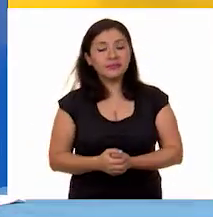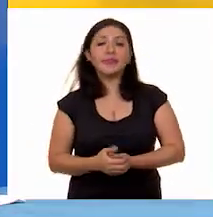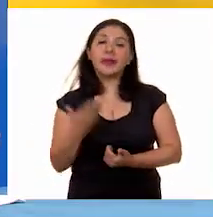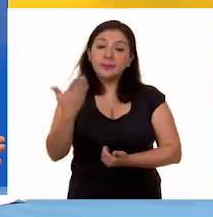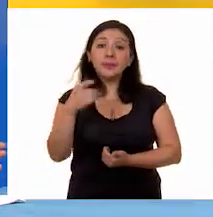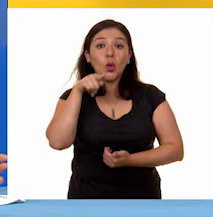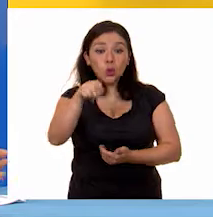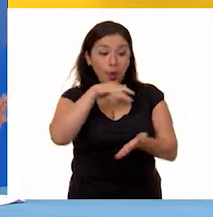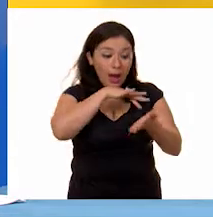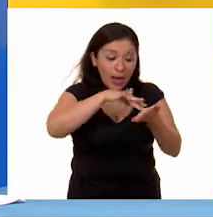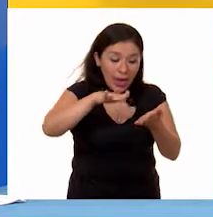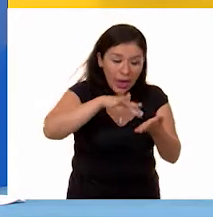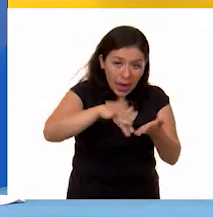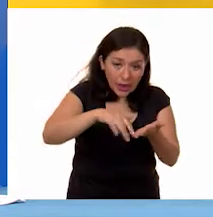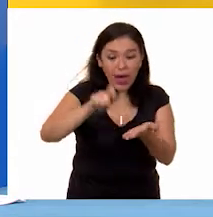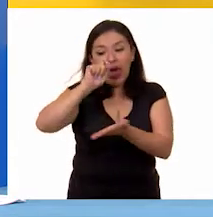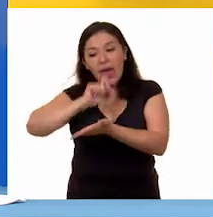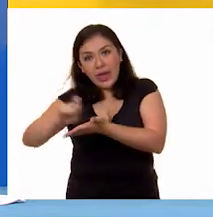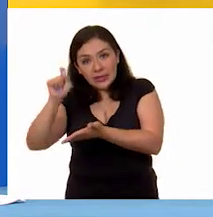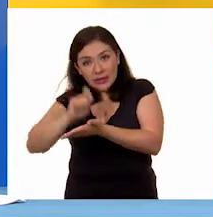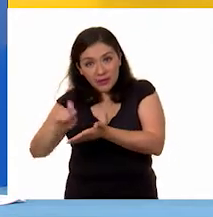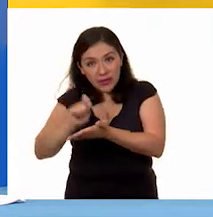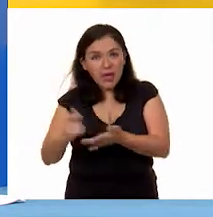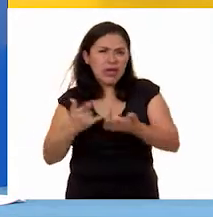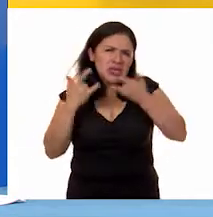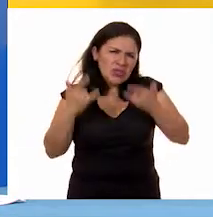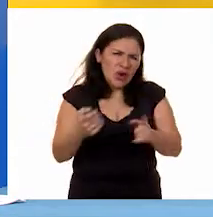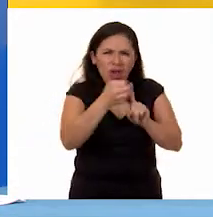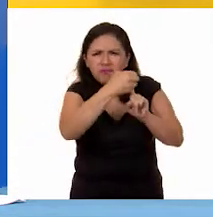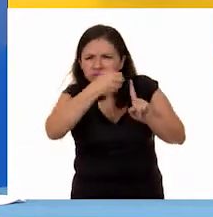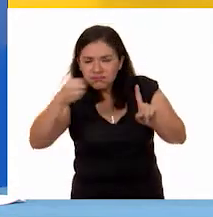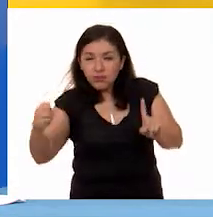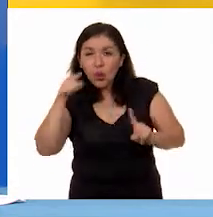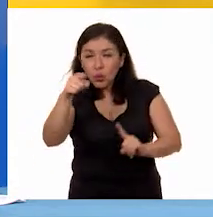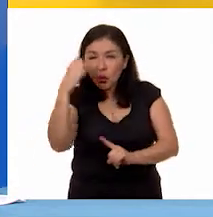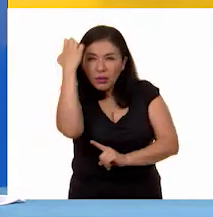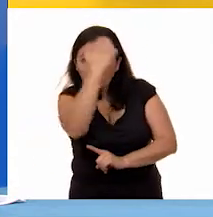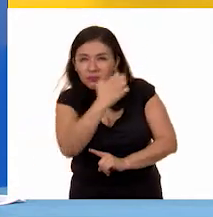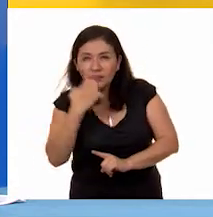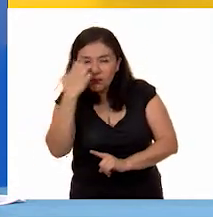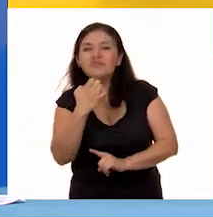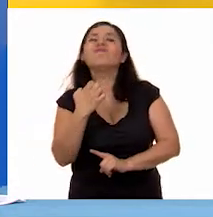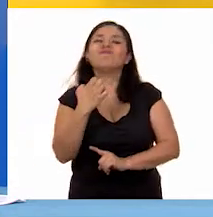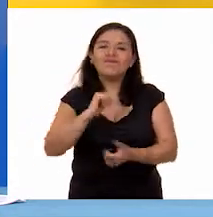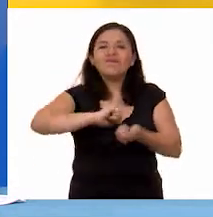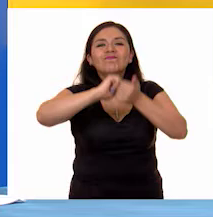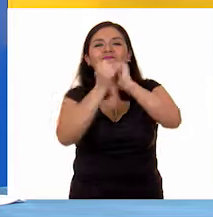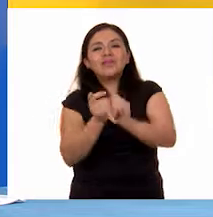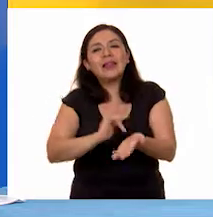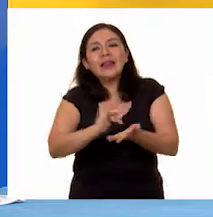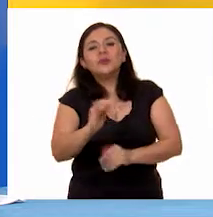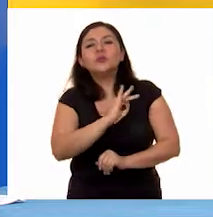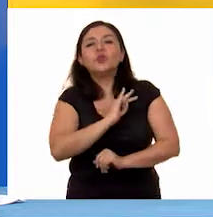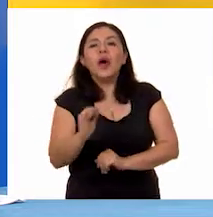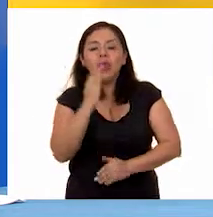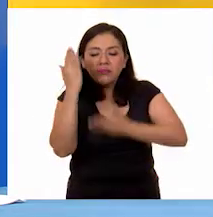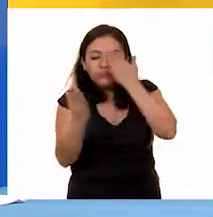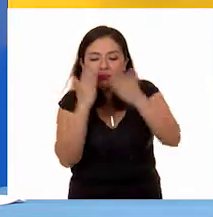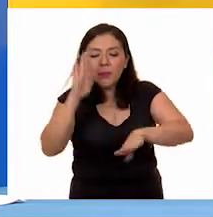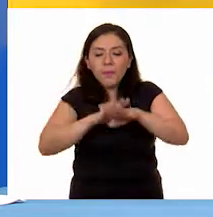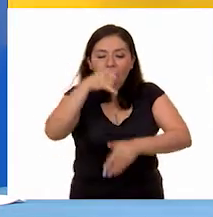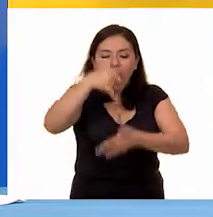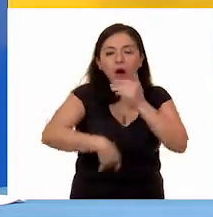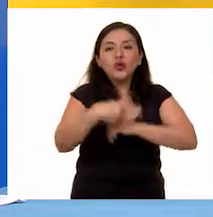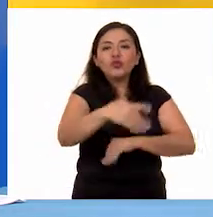al leer y al escribir un texto, hacer su análisis nos permite estudiarlo más en cuanto a